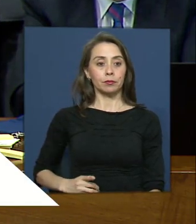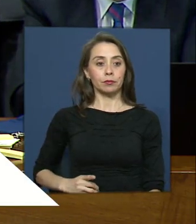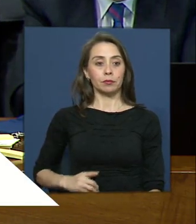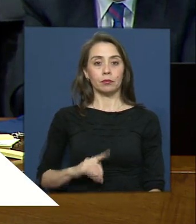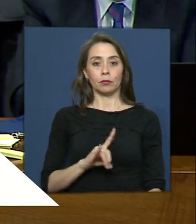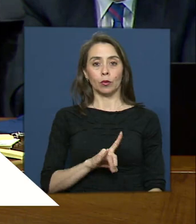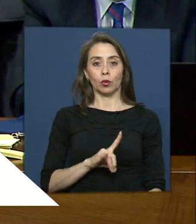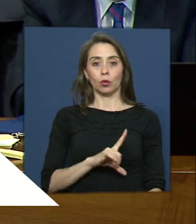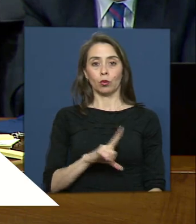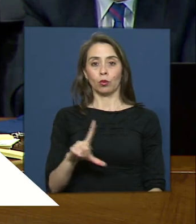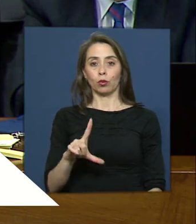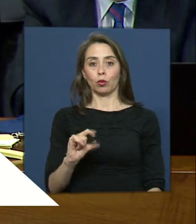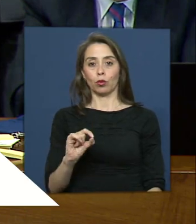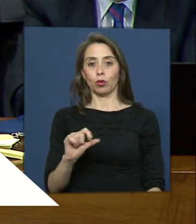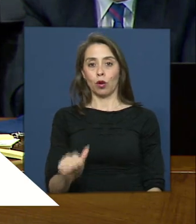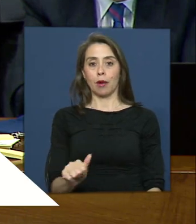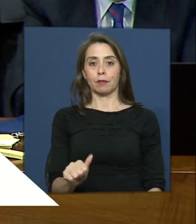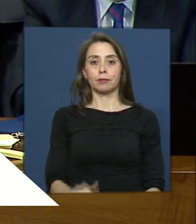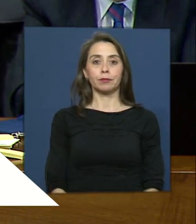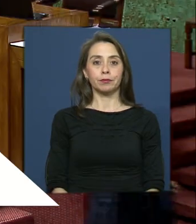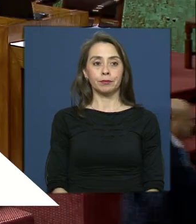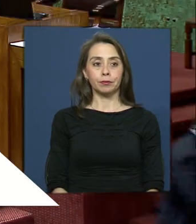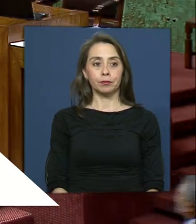Jorge Ulloa.